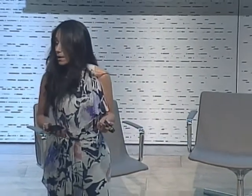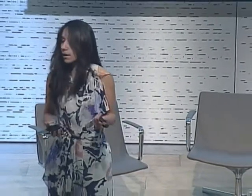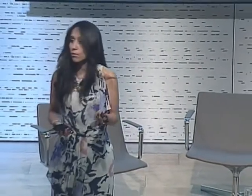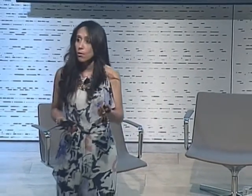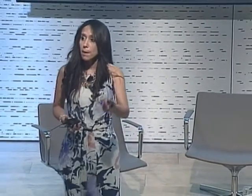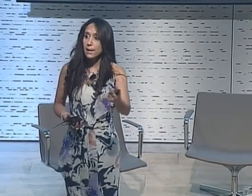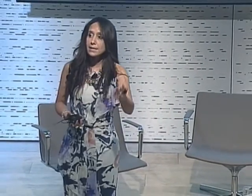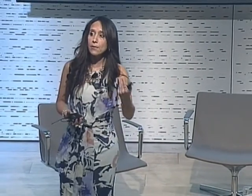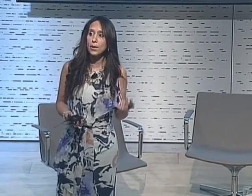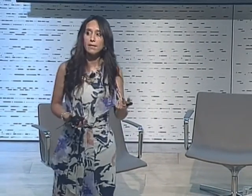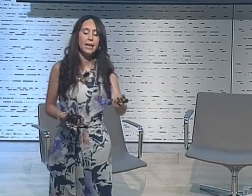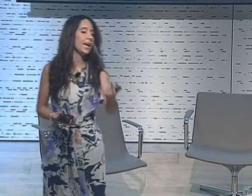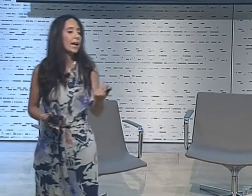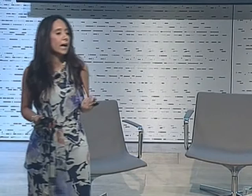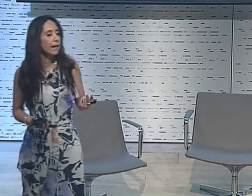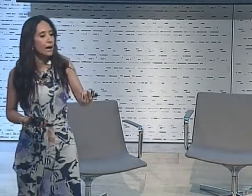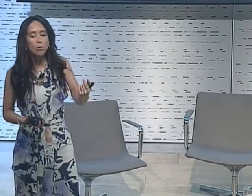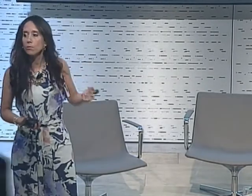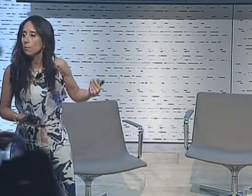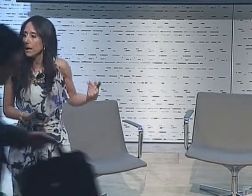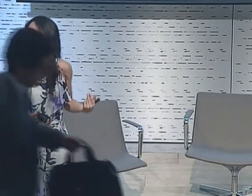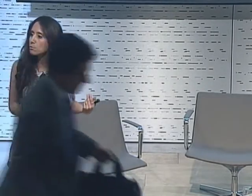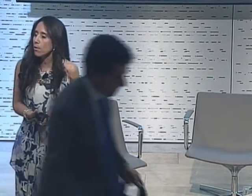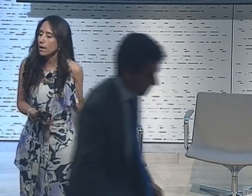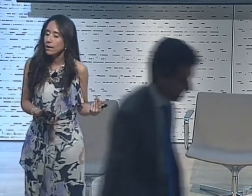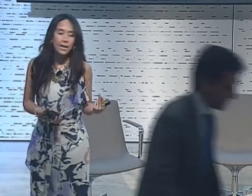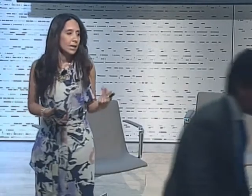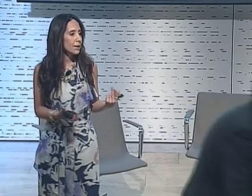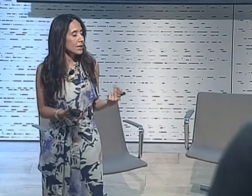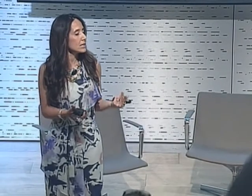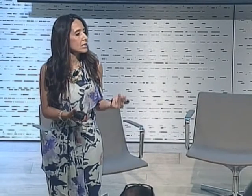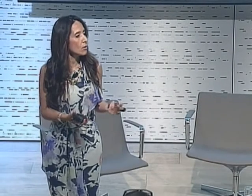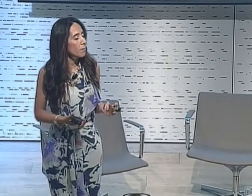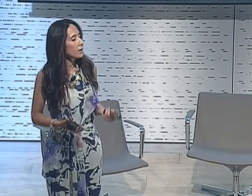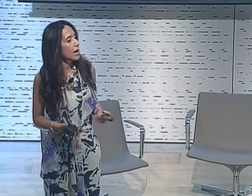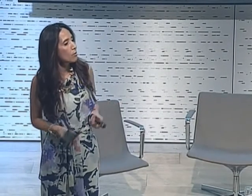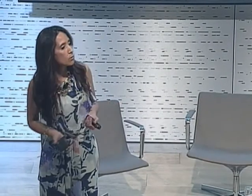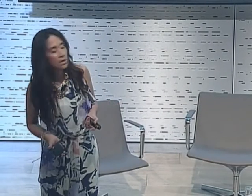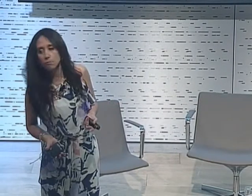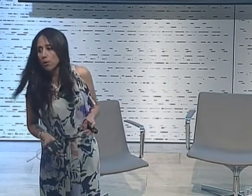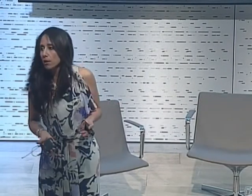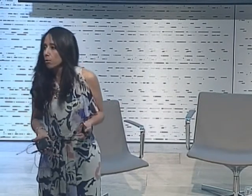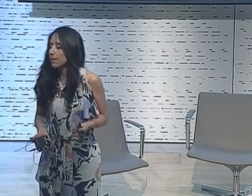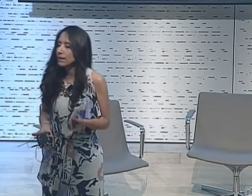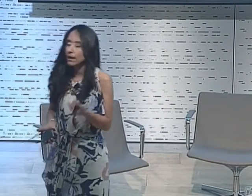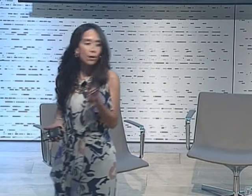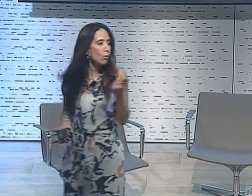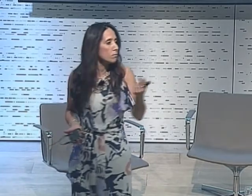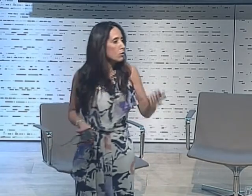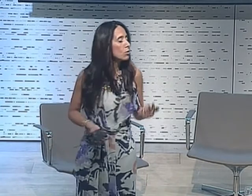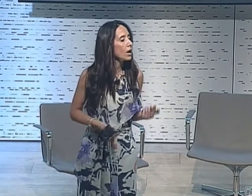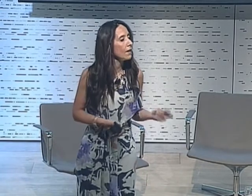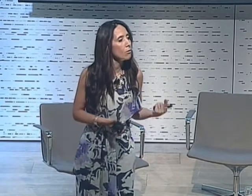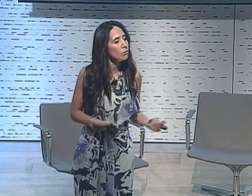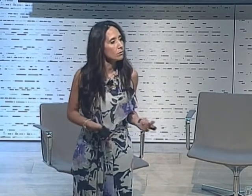sigue sucediendo, pasa al frente a cada alumno para que exponga, imagínense si son 20 alumnos y exponen durante